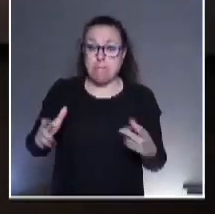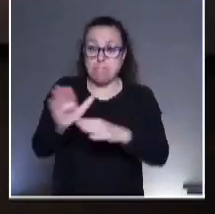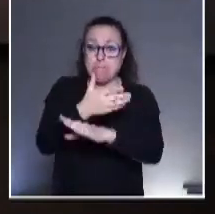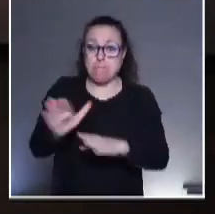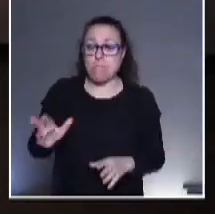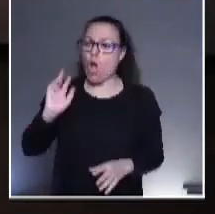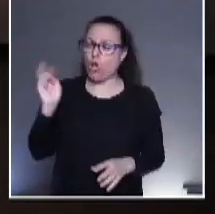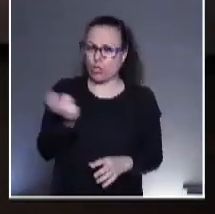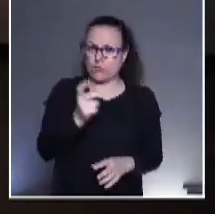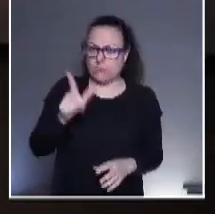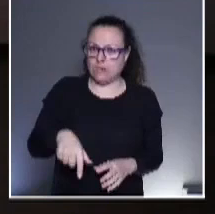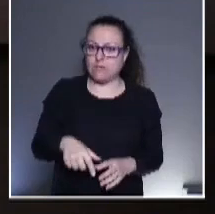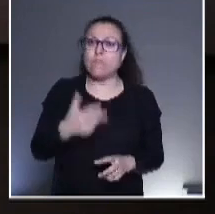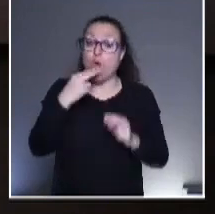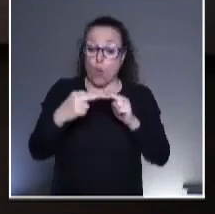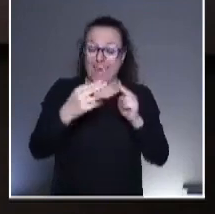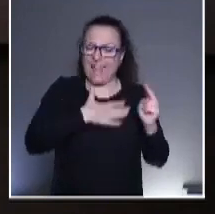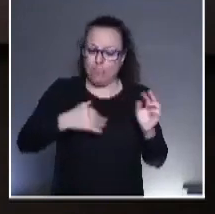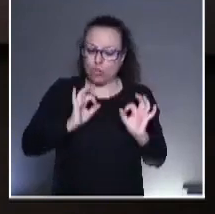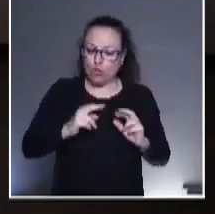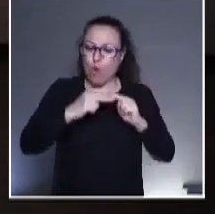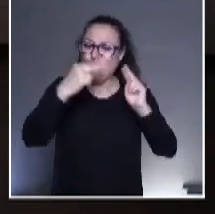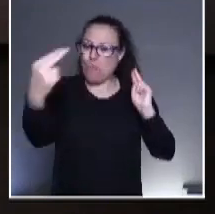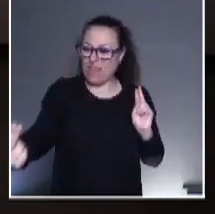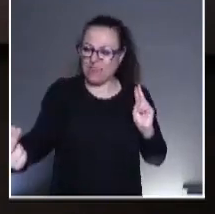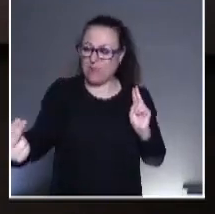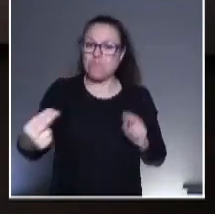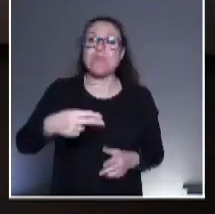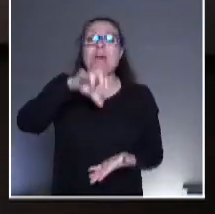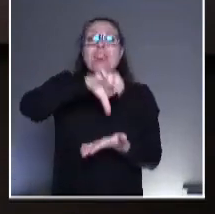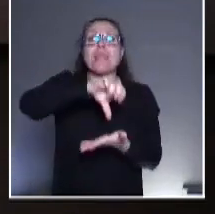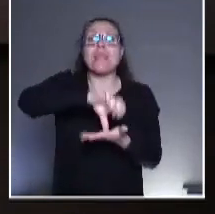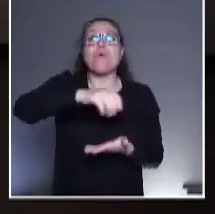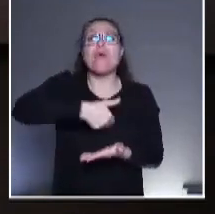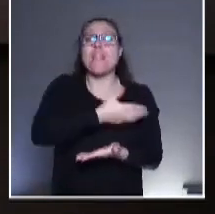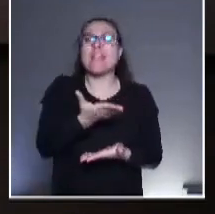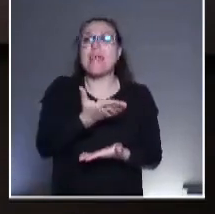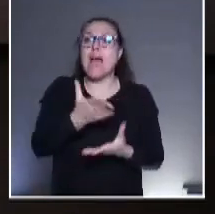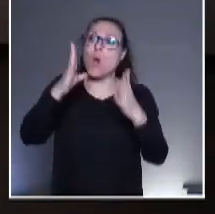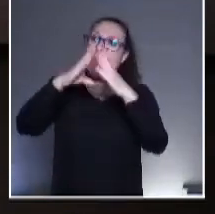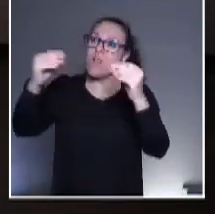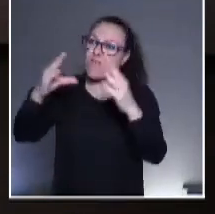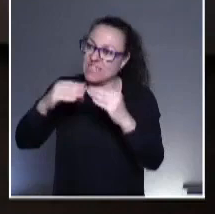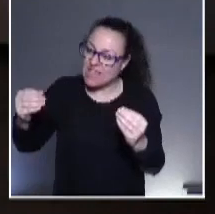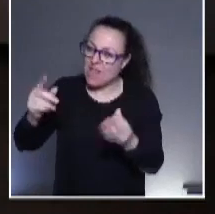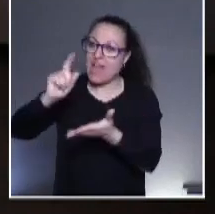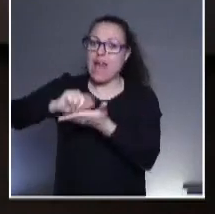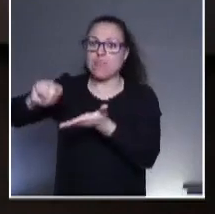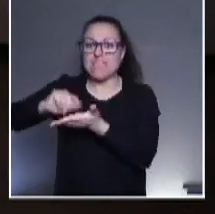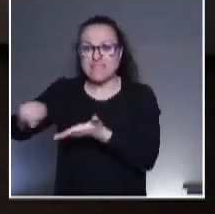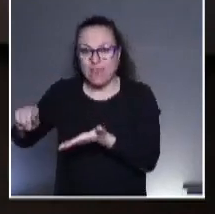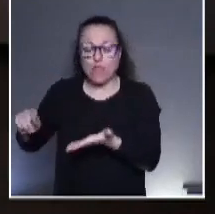otras que he citado, pero puente también entre ciudadanía, naturalmente, universidad, administración,